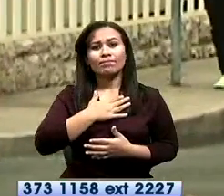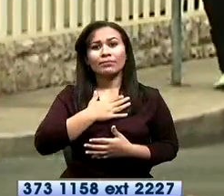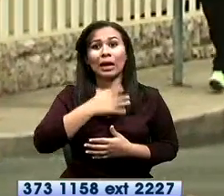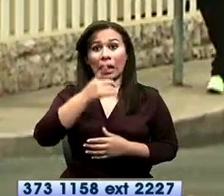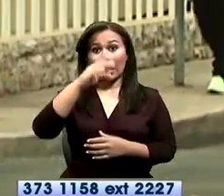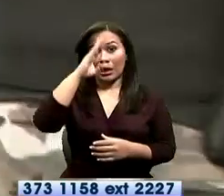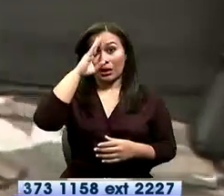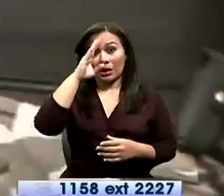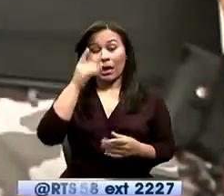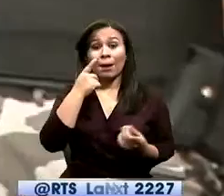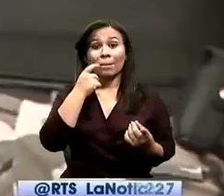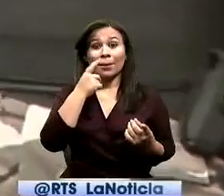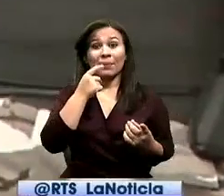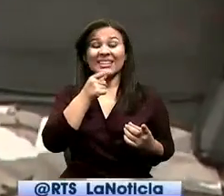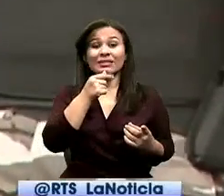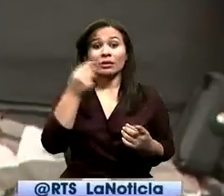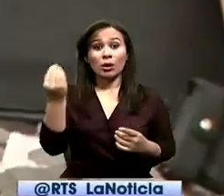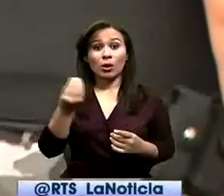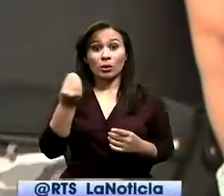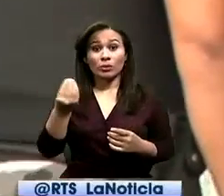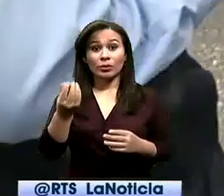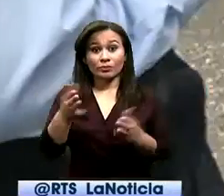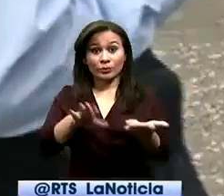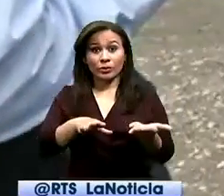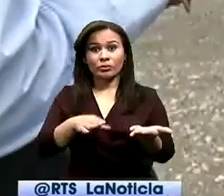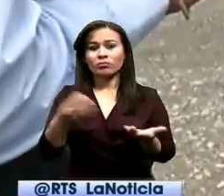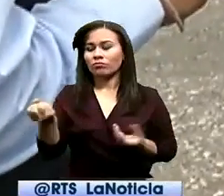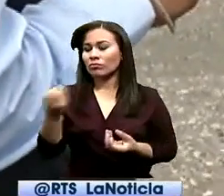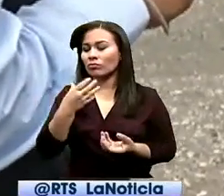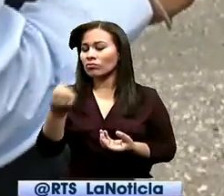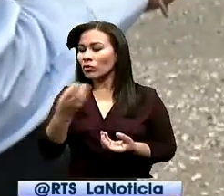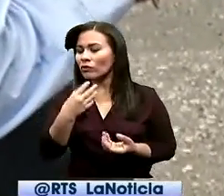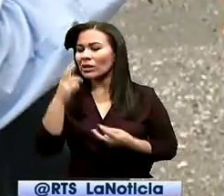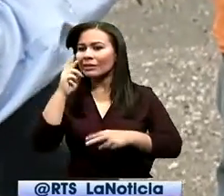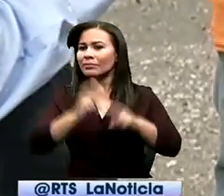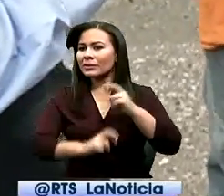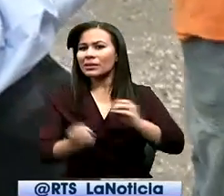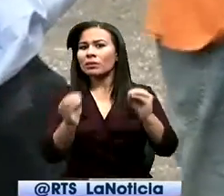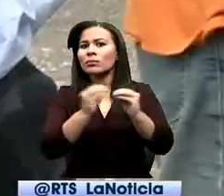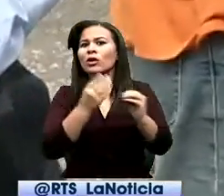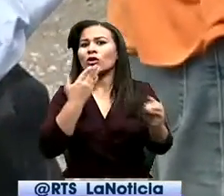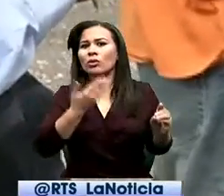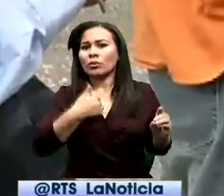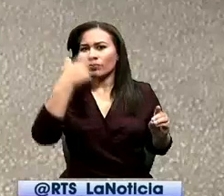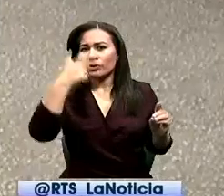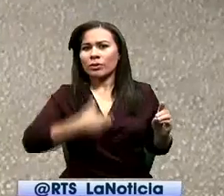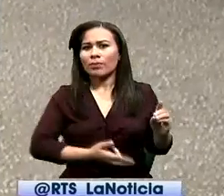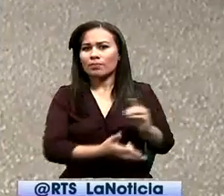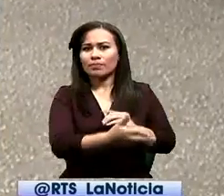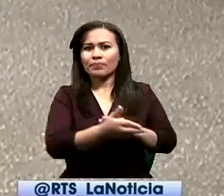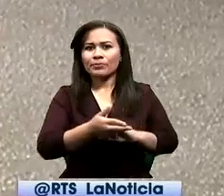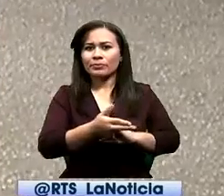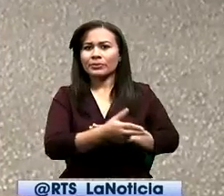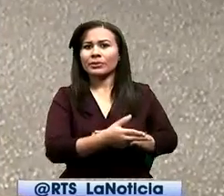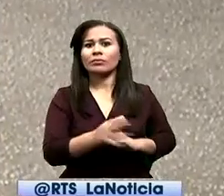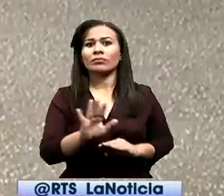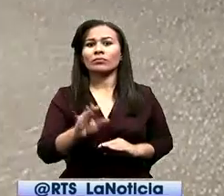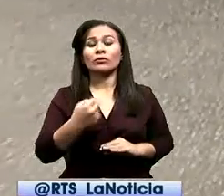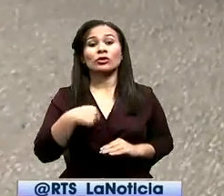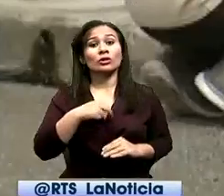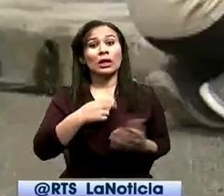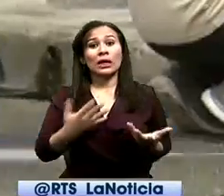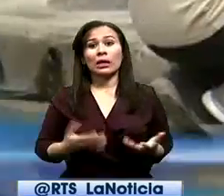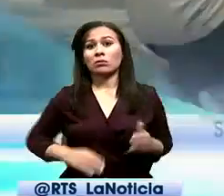el padre del fallecido, servirá a criterio de él para que las investigaciones se profundicen. No, nosotros estamos esperando la pena